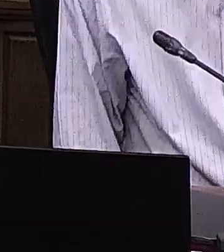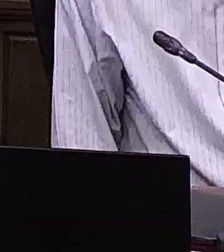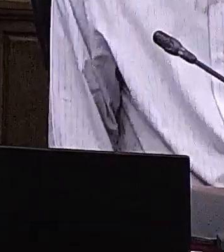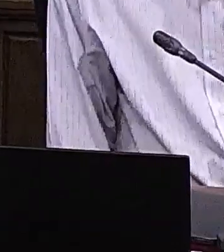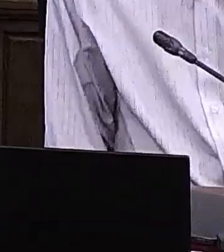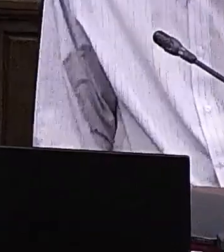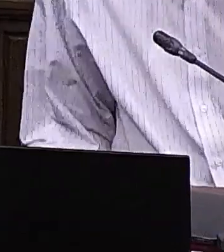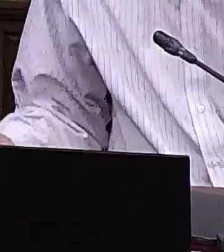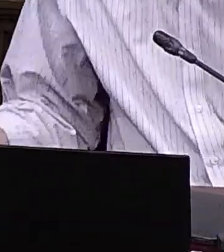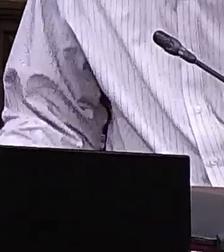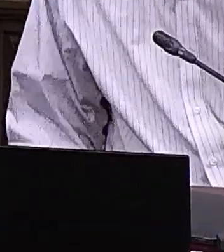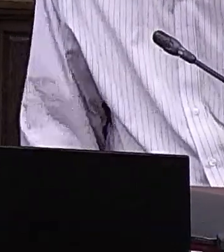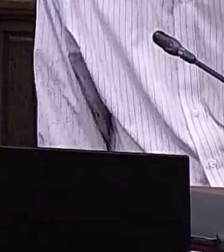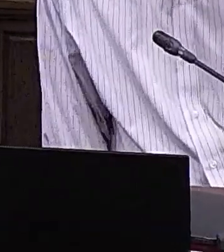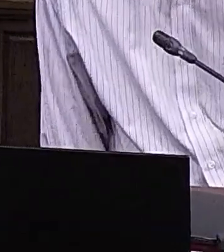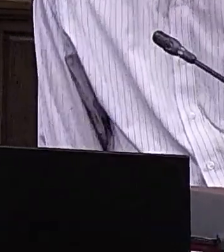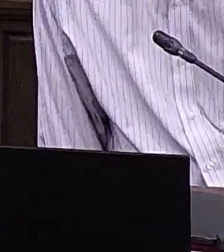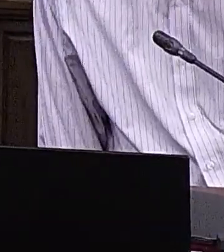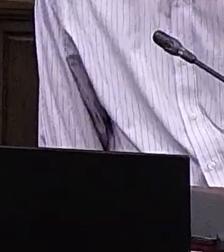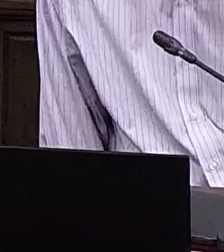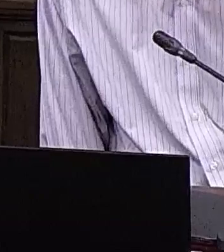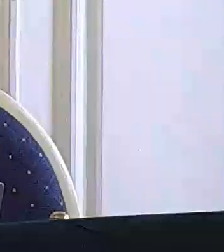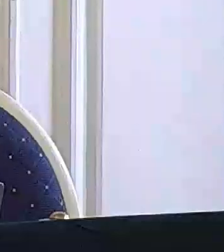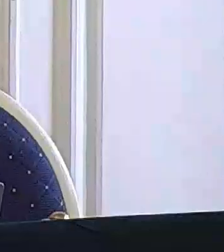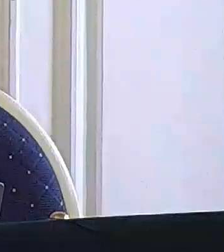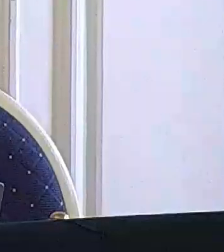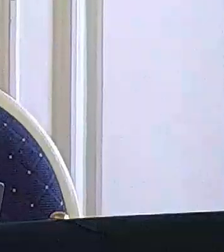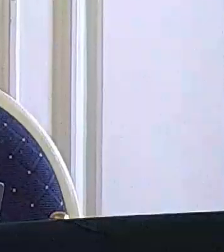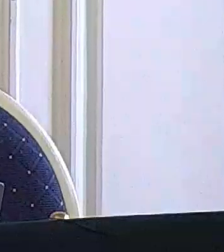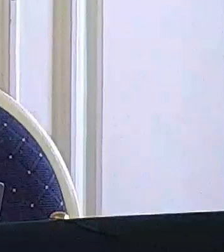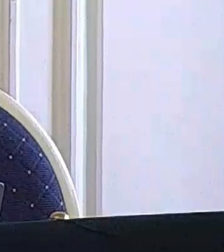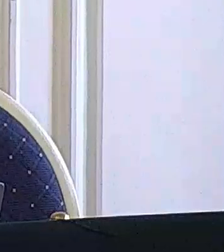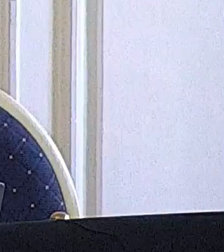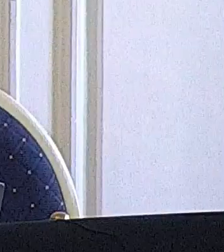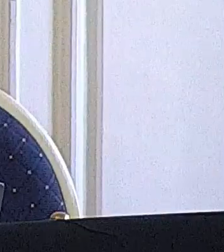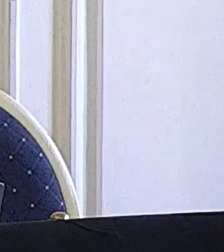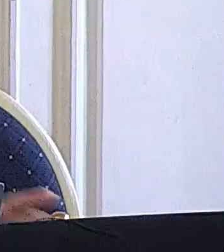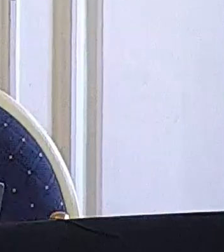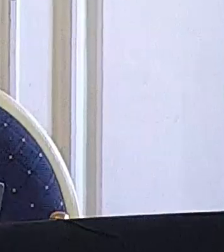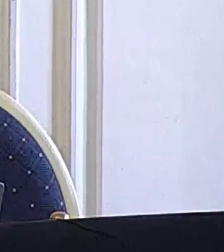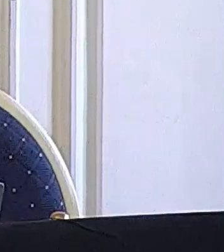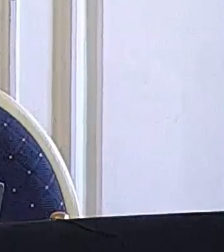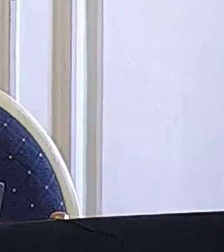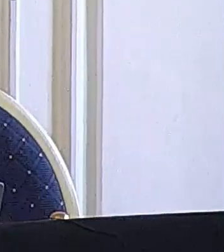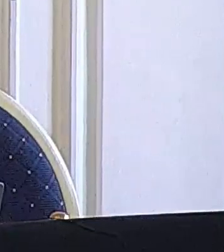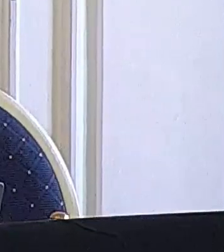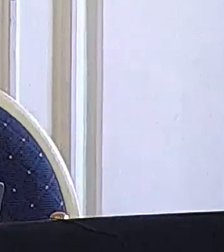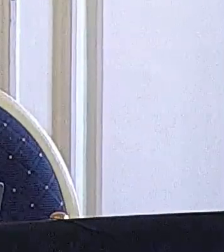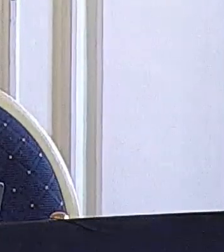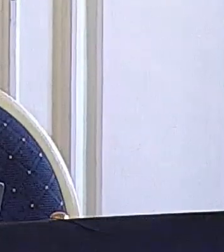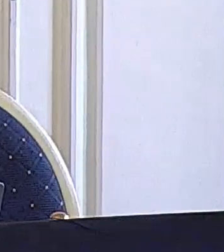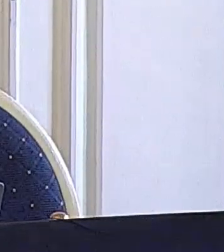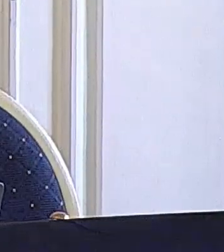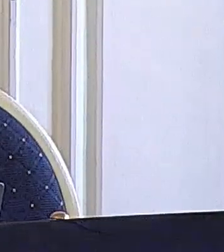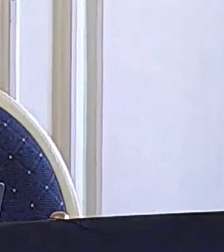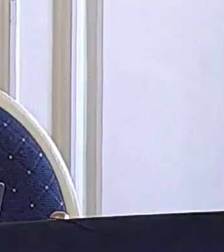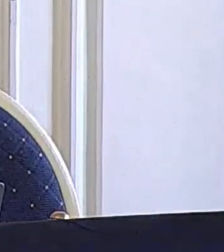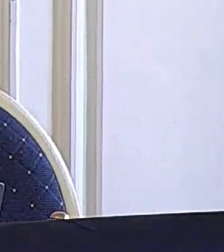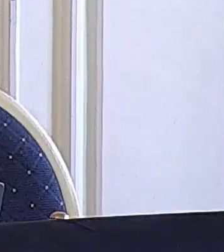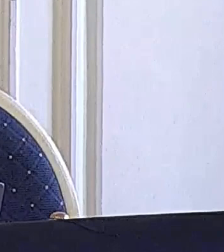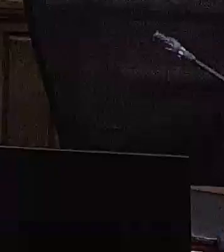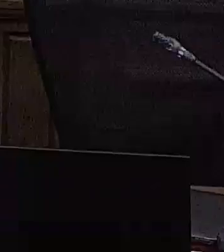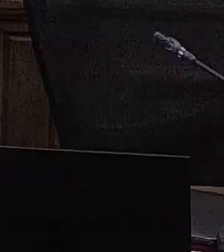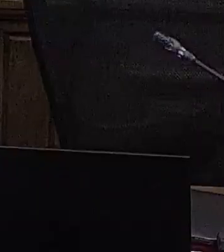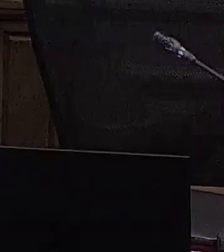Muchas gracias, señor secretario. Muy buenas tardes. Saludar a todas y a todos. Les cedo mis minutos a la convencional Malucha Pinto Solari.